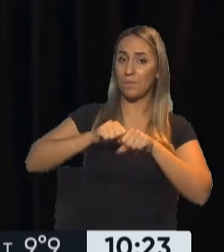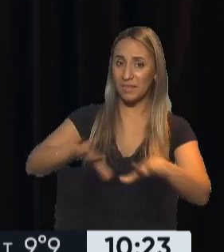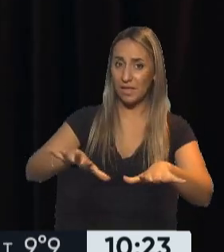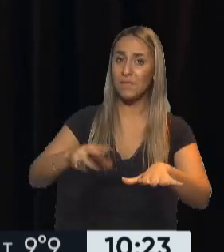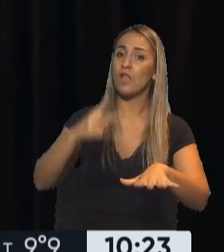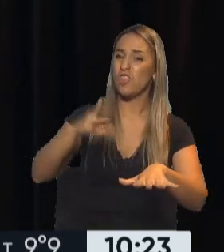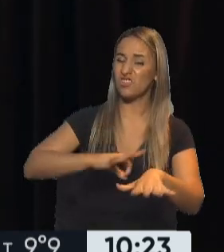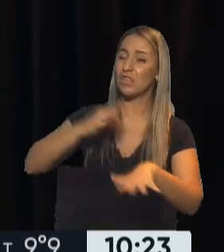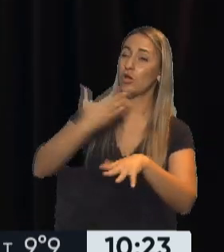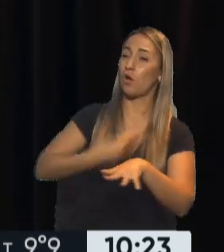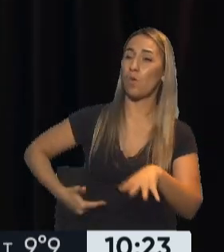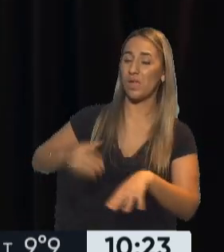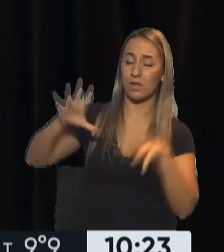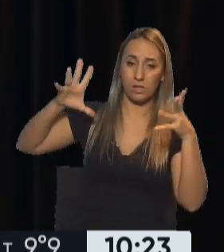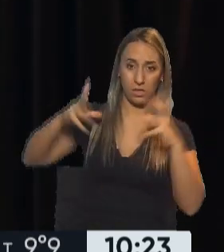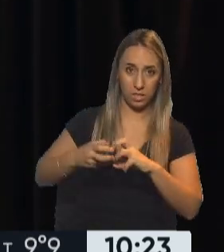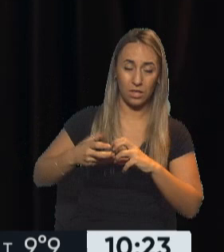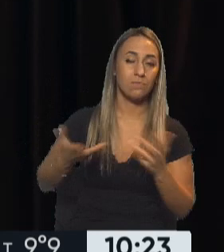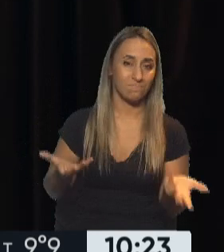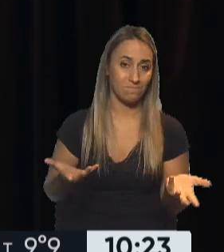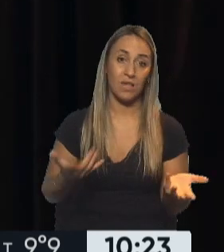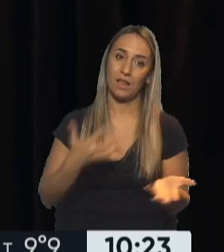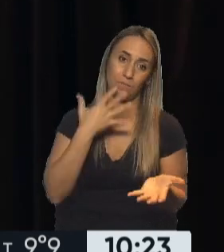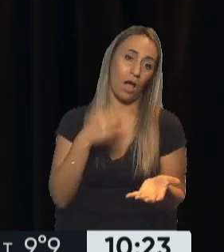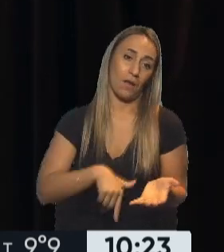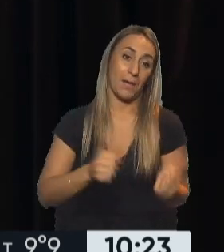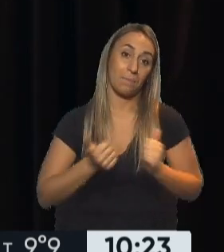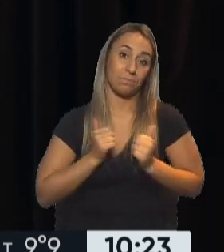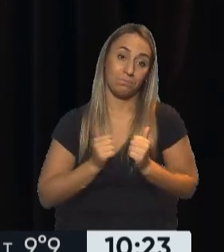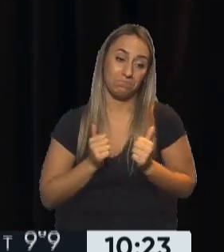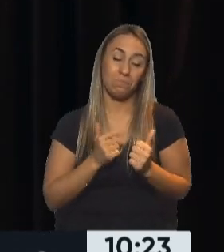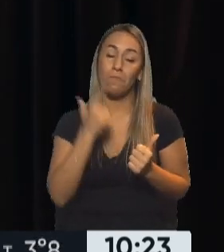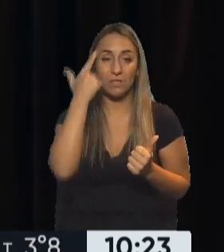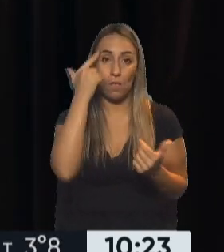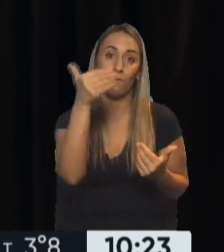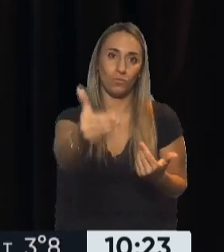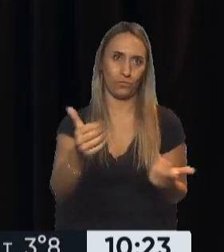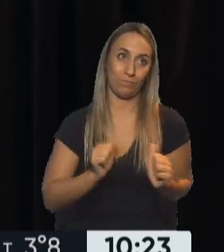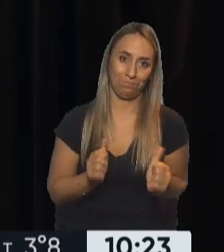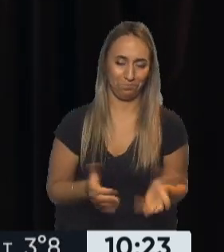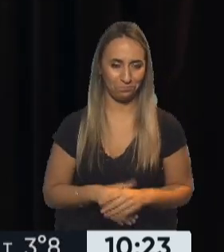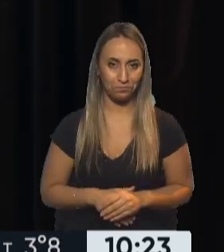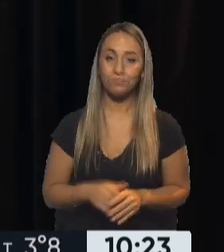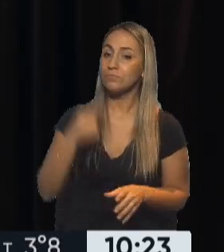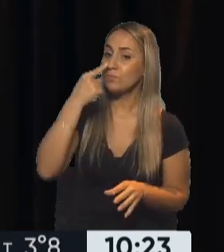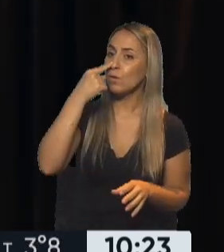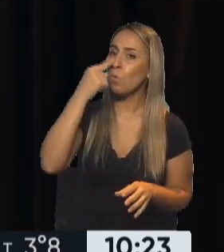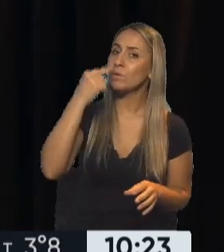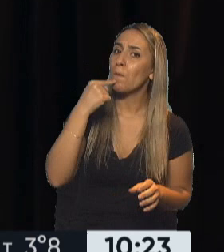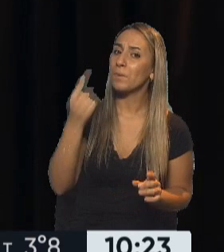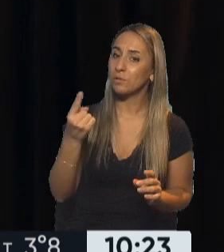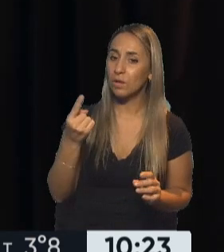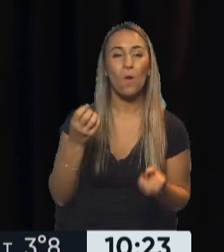que ahora muy, muy entusiasmados con lo que se viene para adelante. Última pregunta. Buen